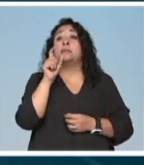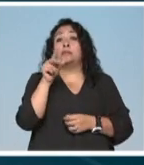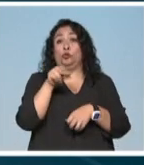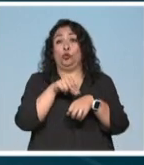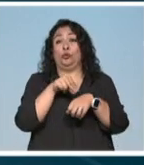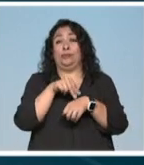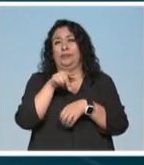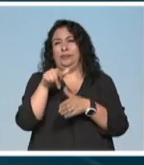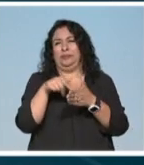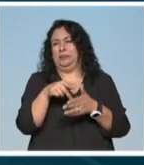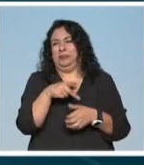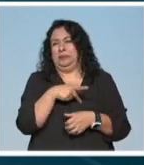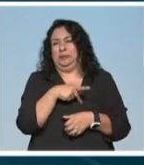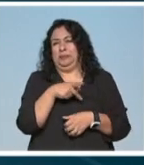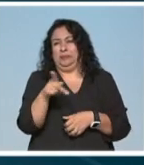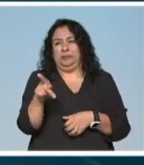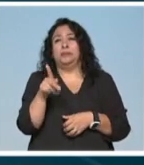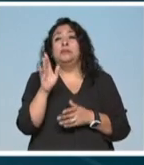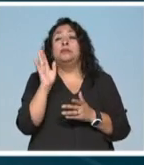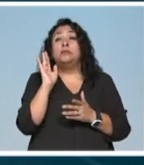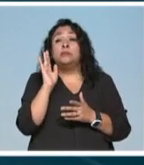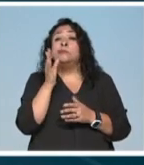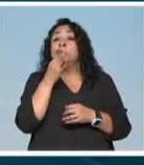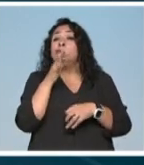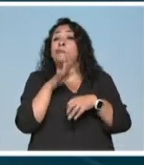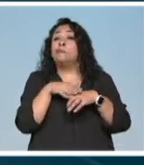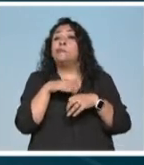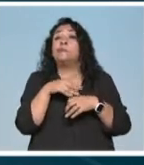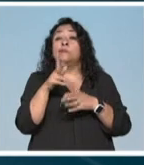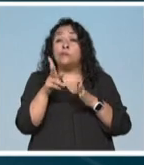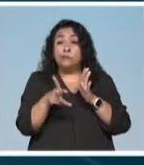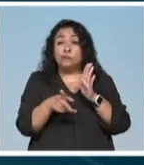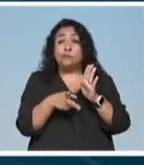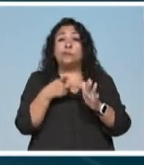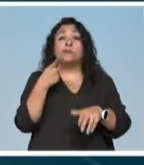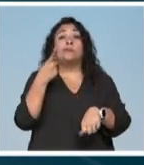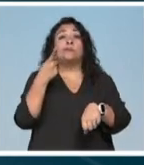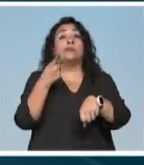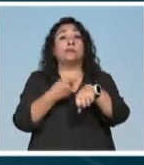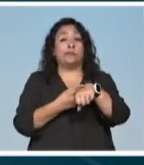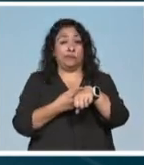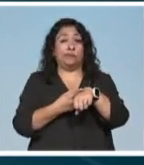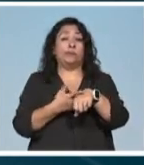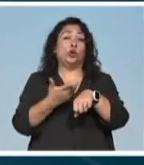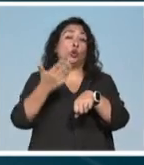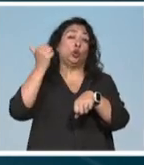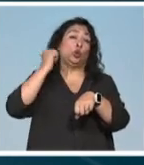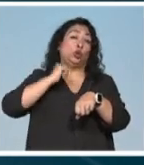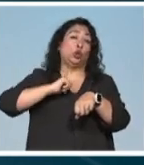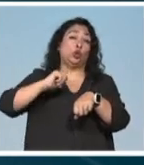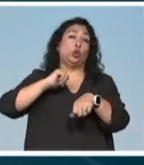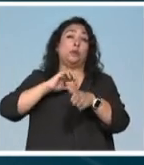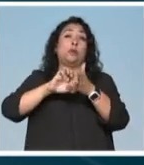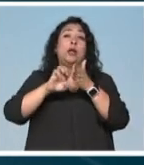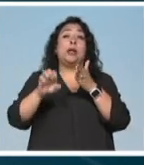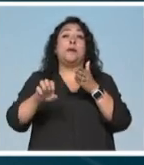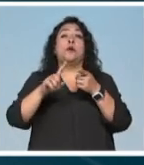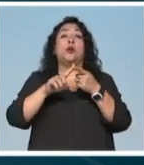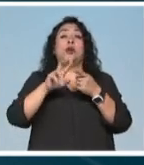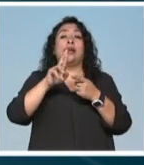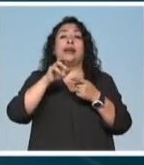de las zonas más pobres del país han informado de un resurgimiento de enfermedades victorianas como el raquitismo y